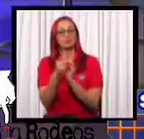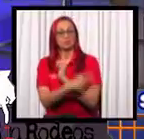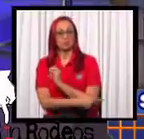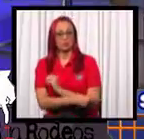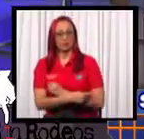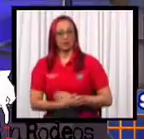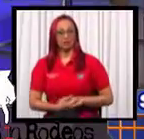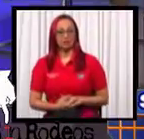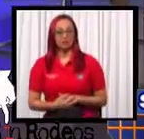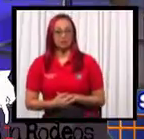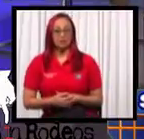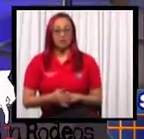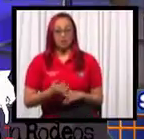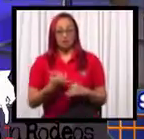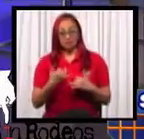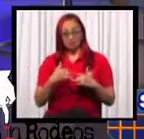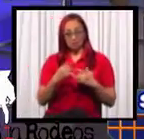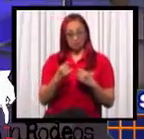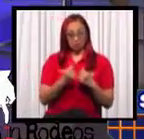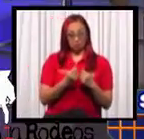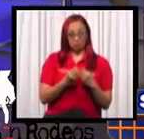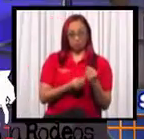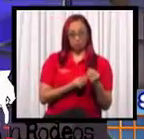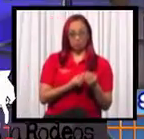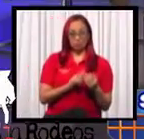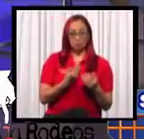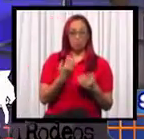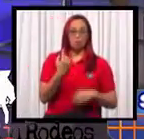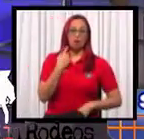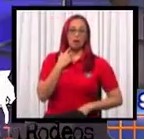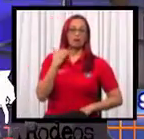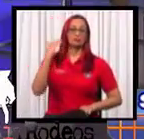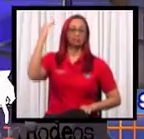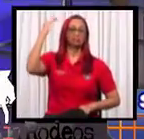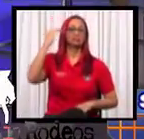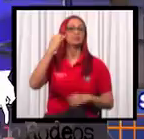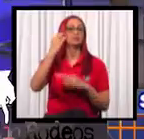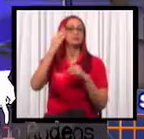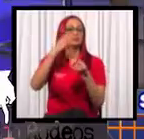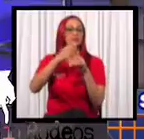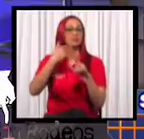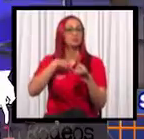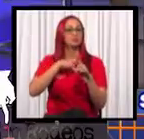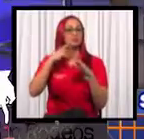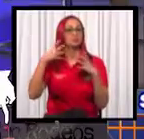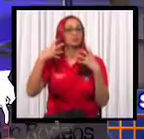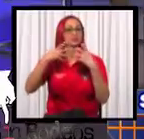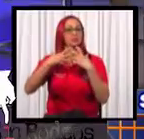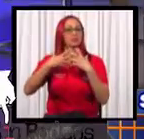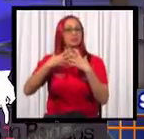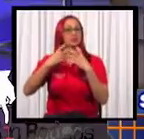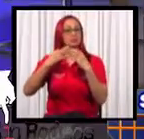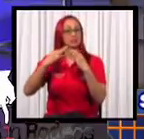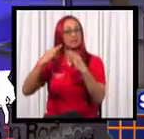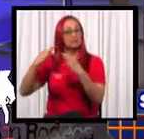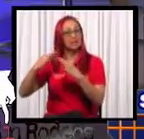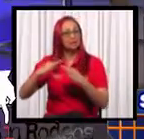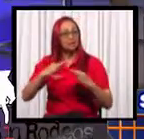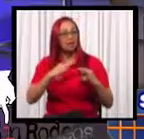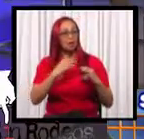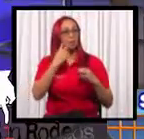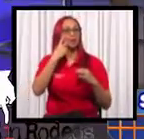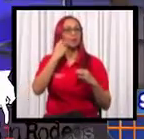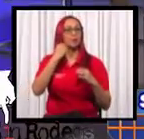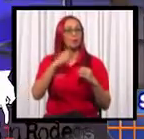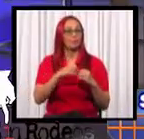donde los costos de producción son muy altos, qué tanto nos afecta eso para crear alianzas? Y quizás aquí tratar de comprender un poco más y que